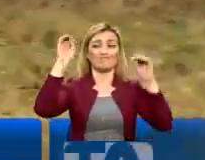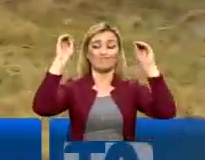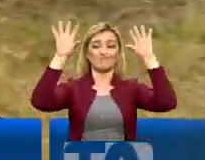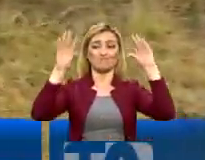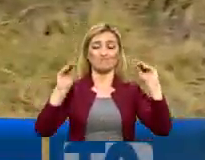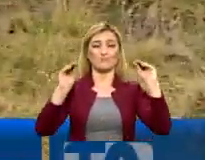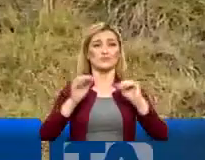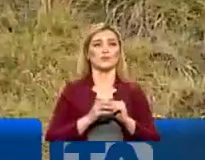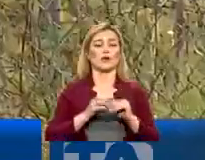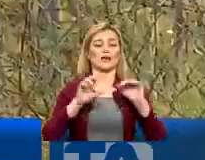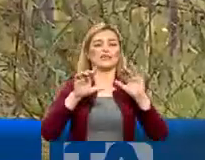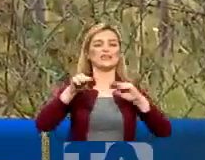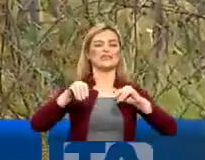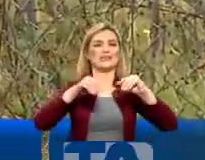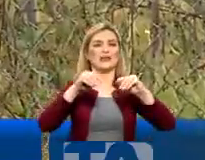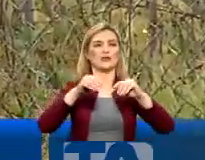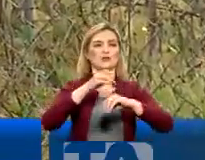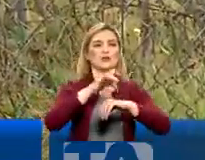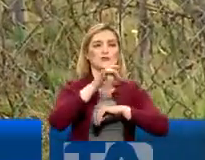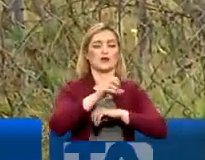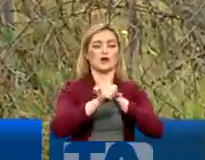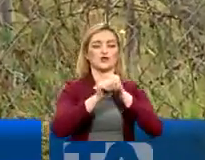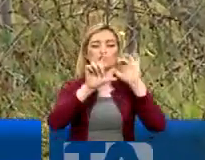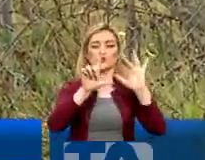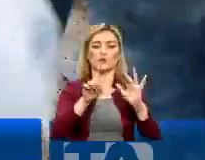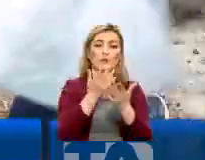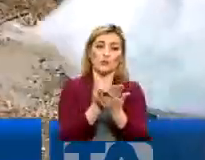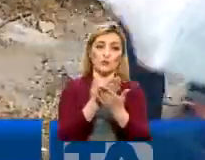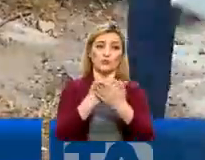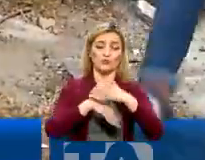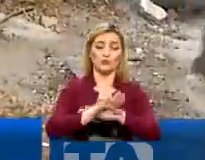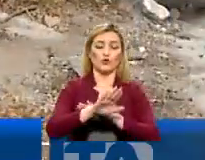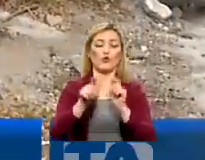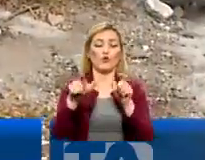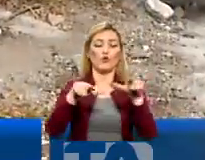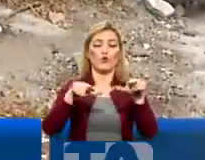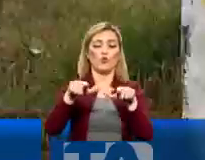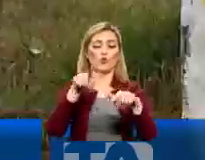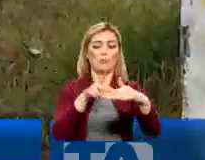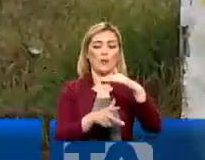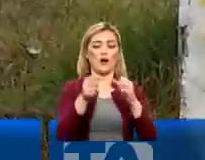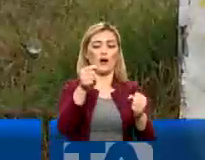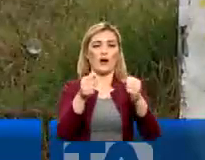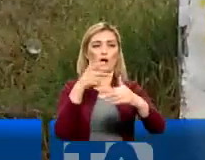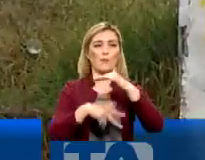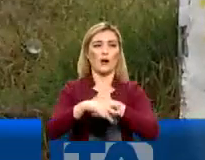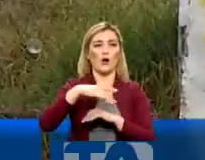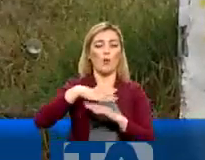hace 7 años. Entre las propuestas de los habitantes está que se les permita hacer un parqueadero y un parque para que los niños